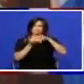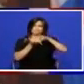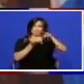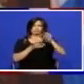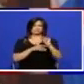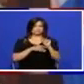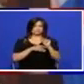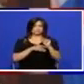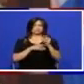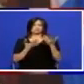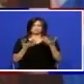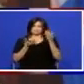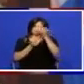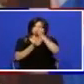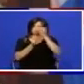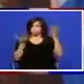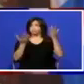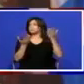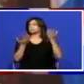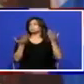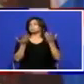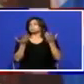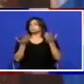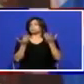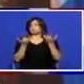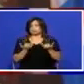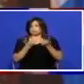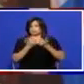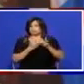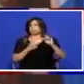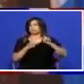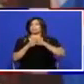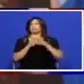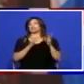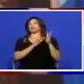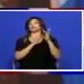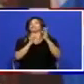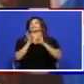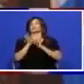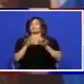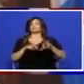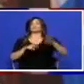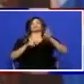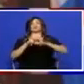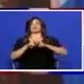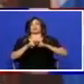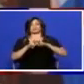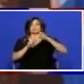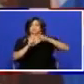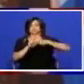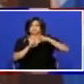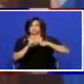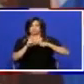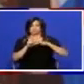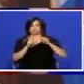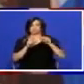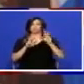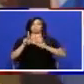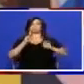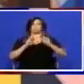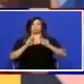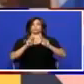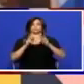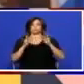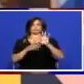Por eso me complace informarles que a partir del 1 de abril aumentaremos el salario mínimo del sector público